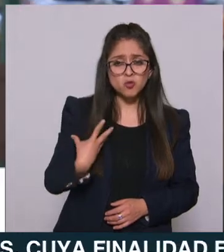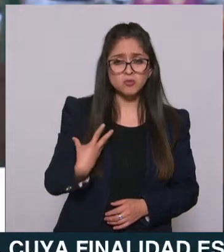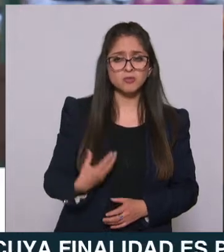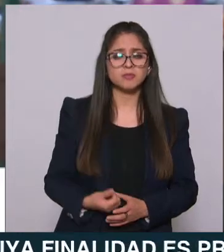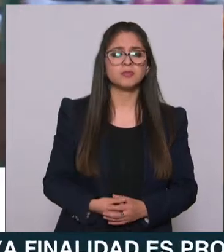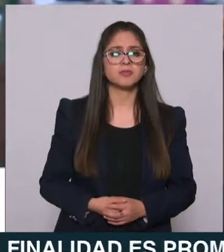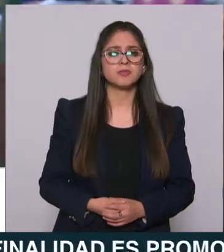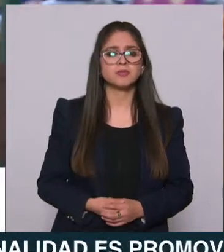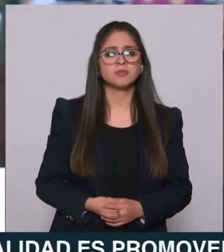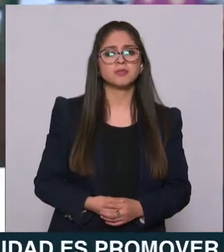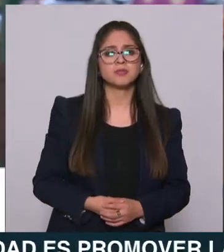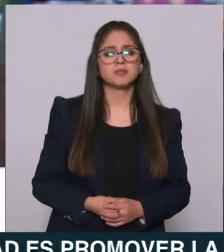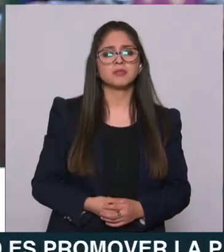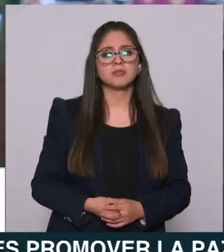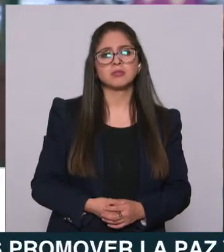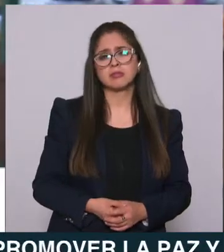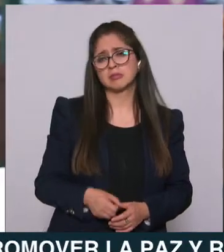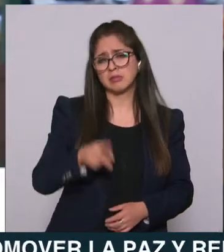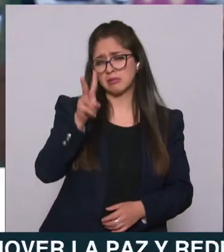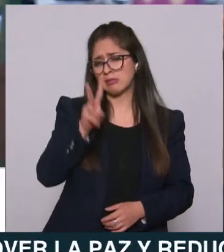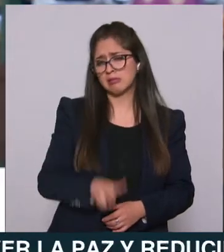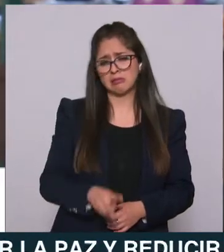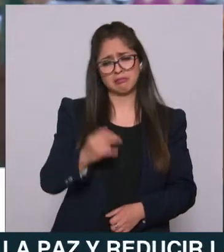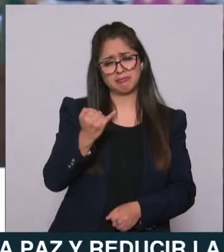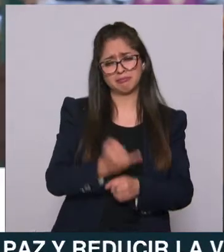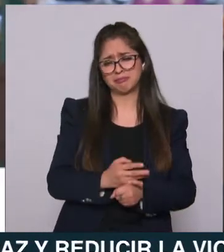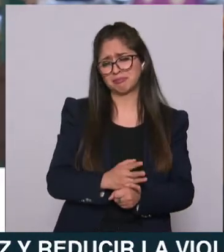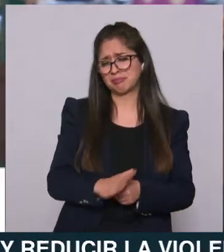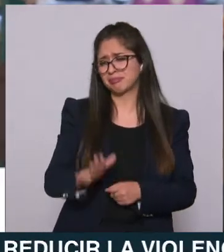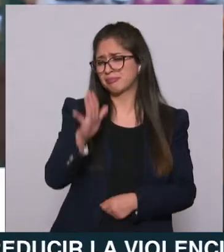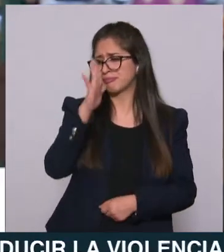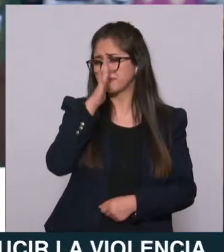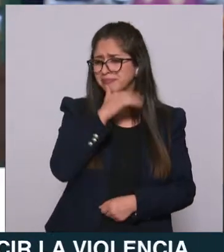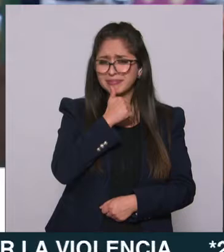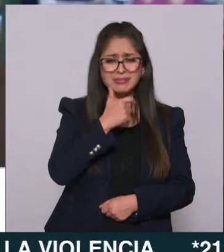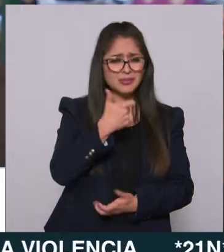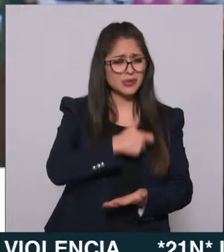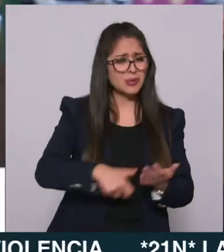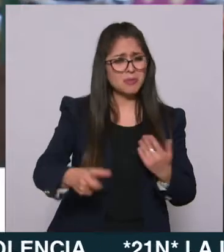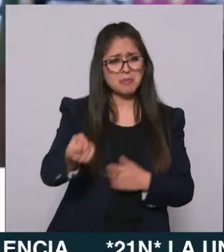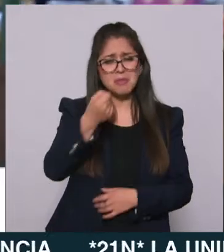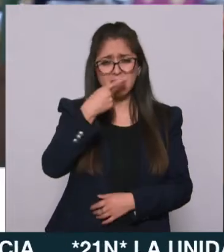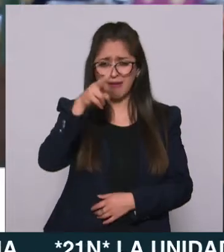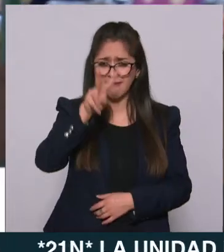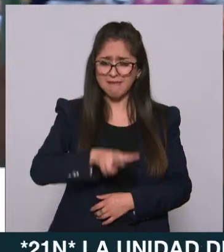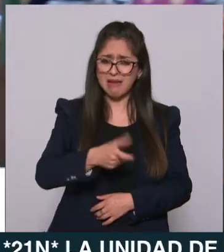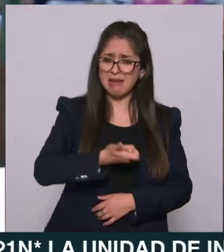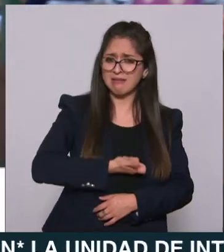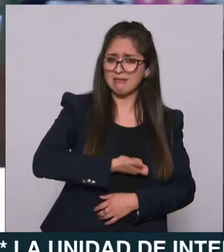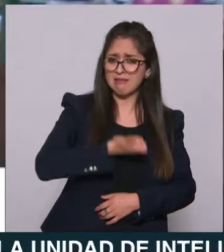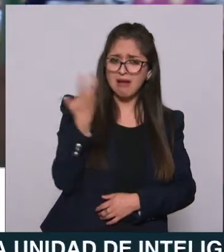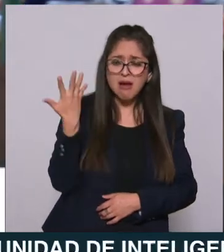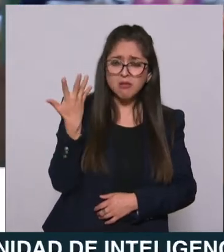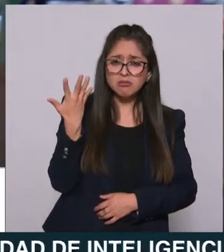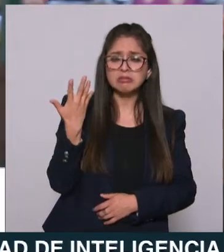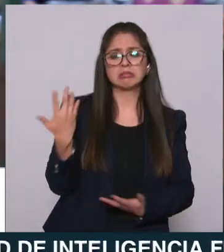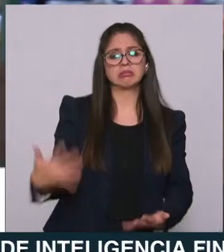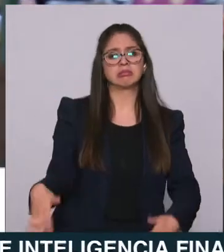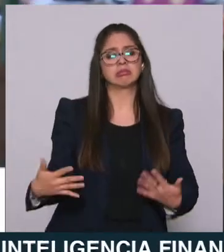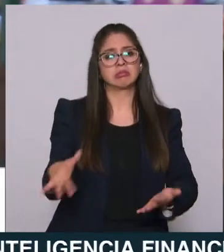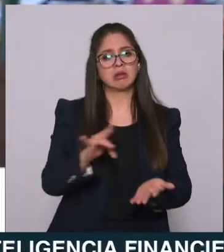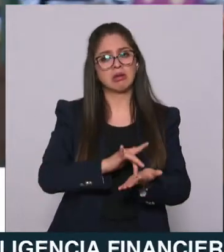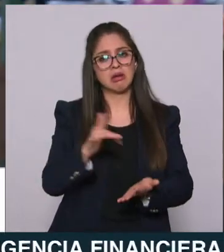Sí, la verdad es imposible comprar el medicamento, está demasiado elevado. Pero gracias a que estoy aquí